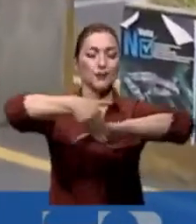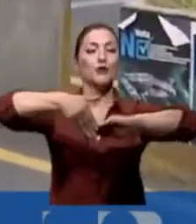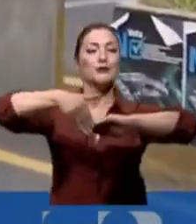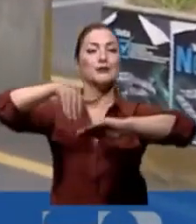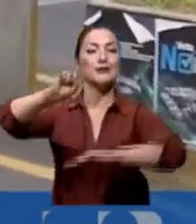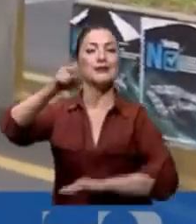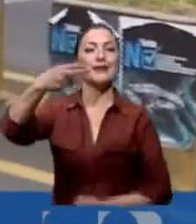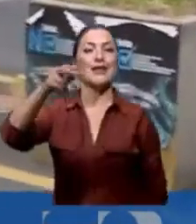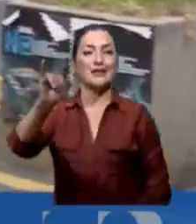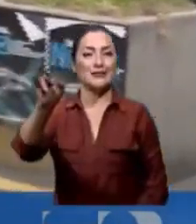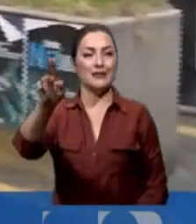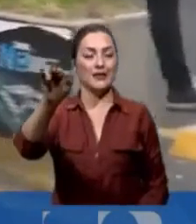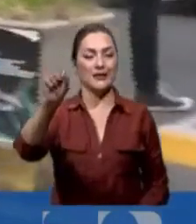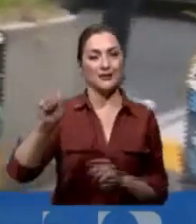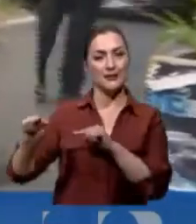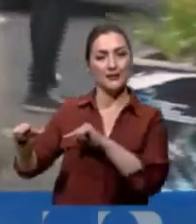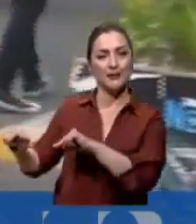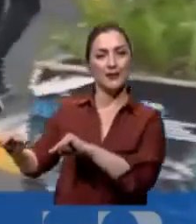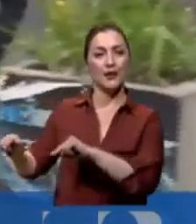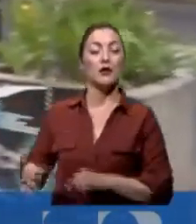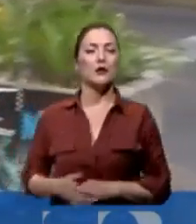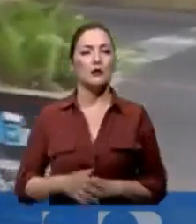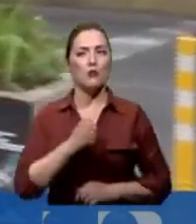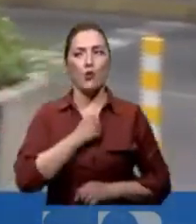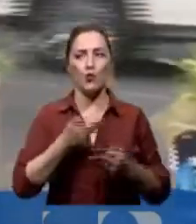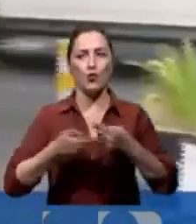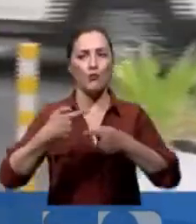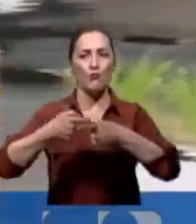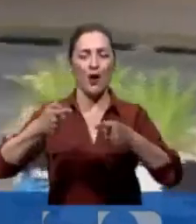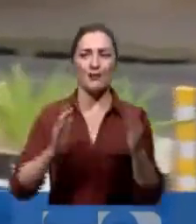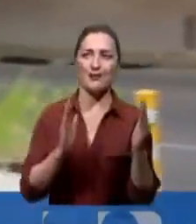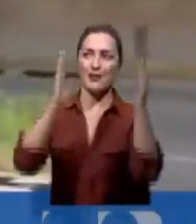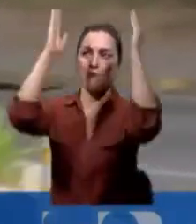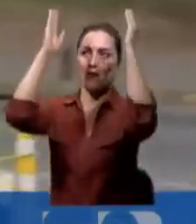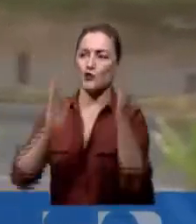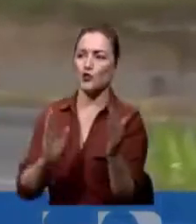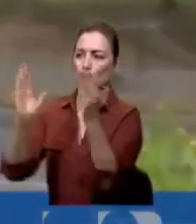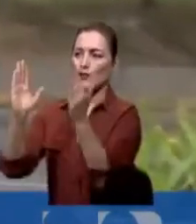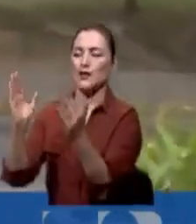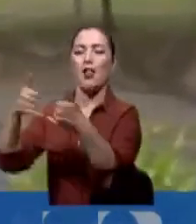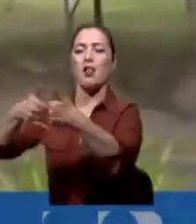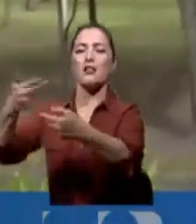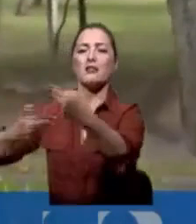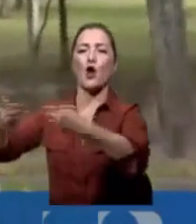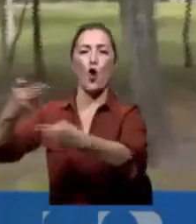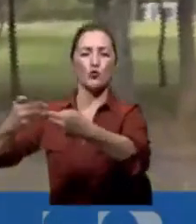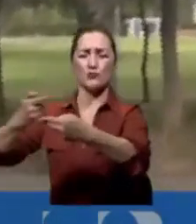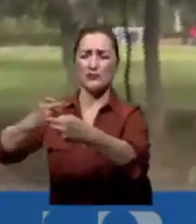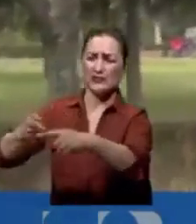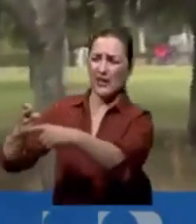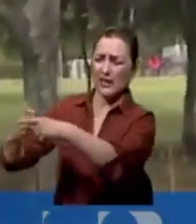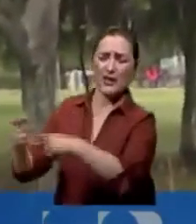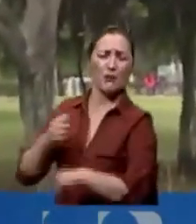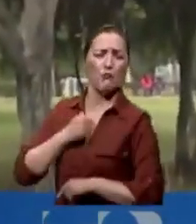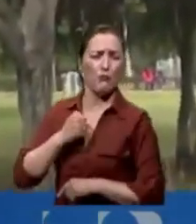de los Chiris para comentarles que los propietarios de algunos edificios y sobre todo los comerciantes de acá de este sector que tienen